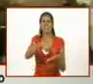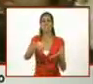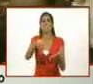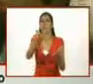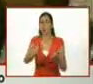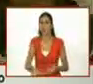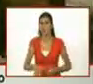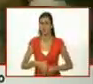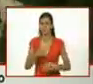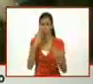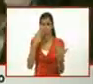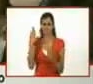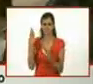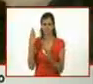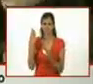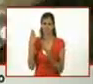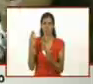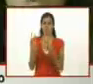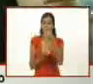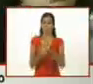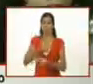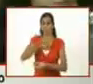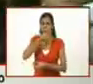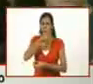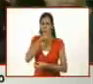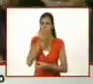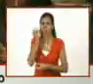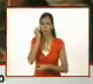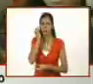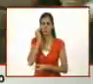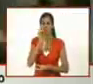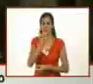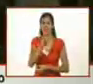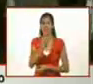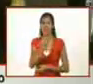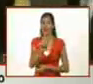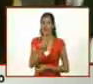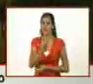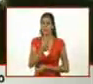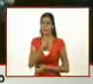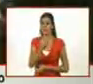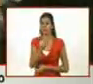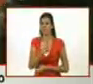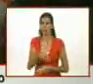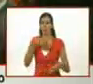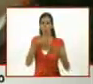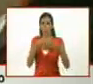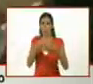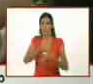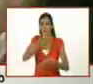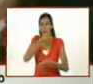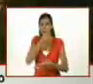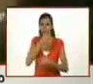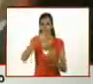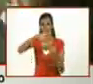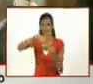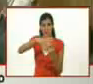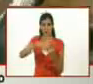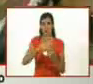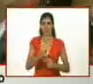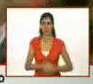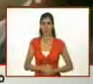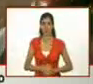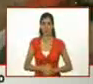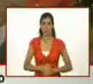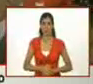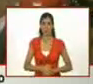Llosa. Obsérvese en las imágenes cómo la periodista Beatriz Adrián inicia la agresión contra la reportera de BTV al limitar sus movimientos